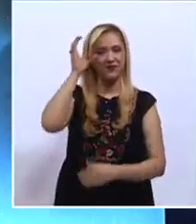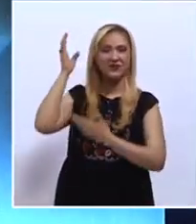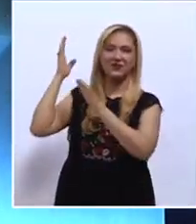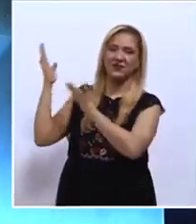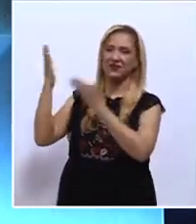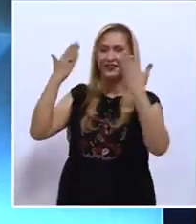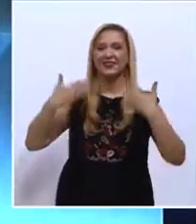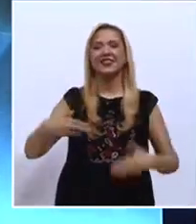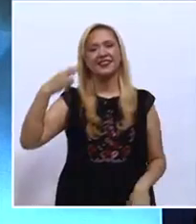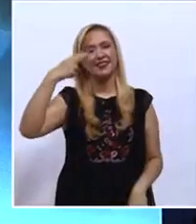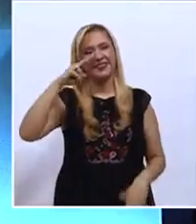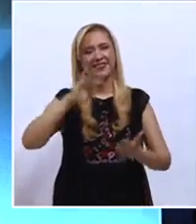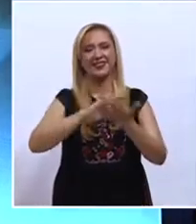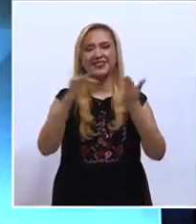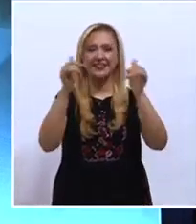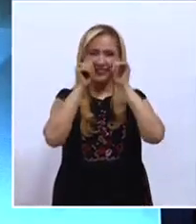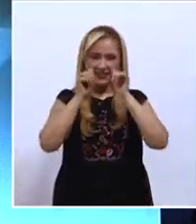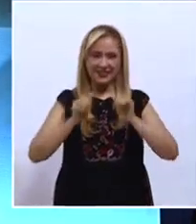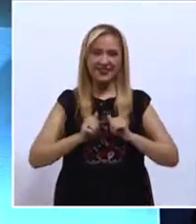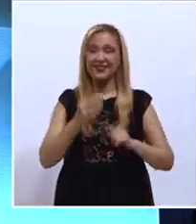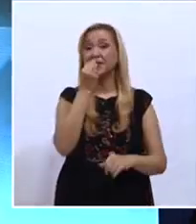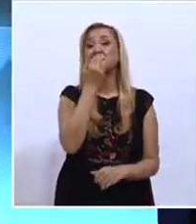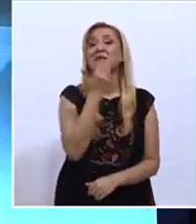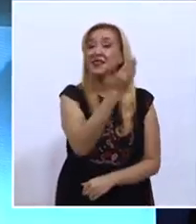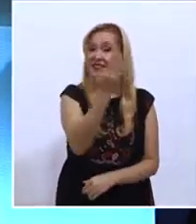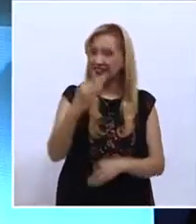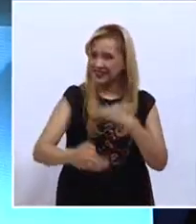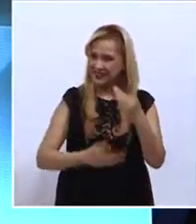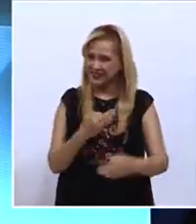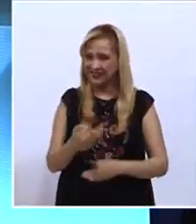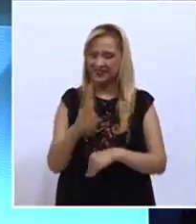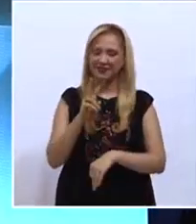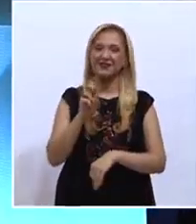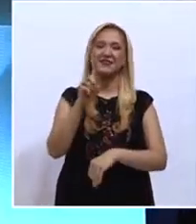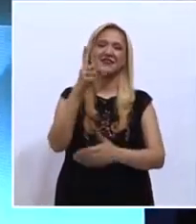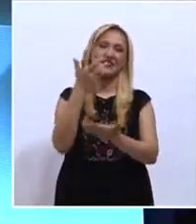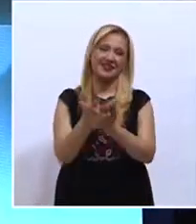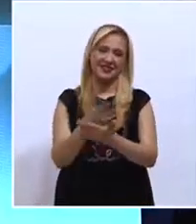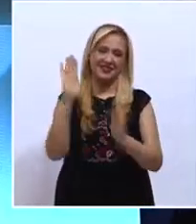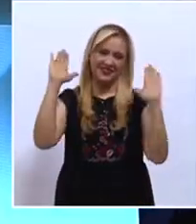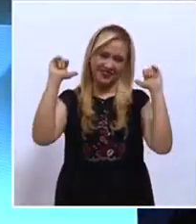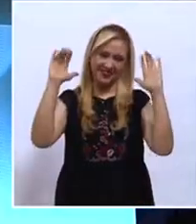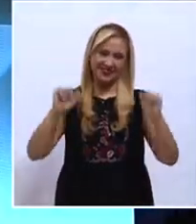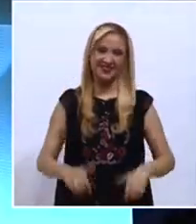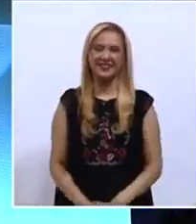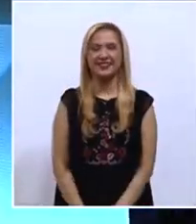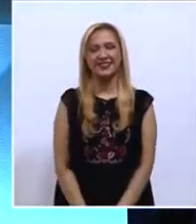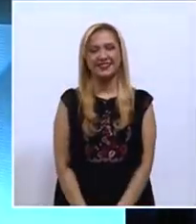Pérez, gracias por su atención, que tenga un excelente fin de semana. Hasta pronto.